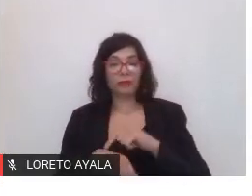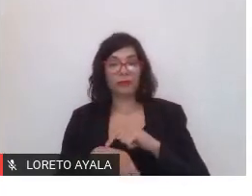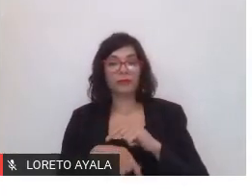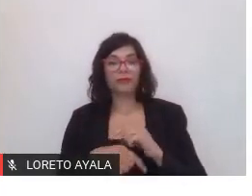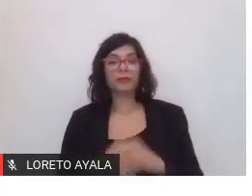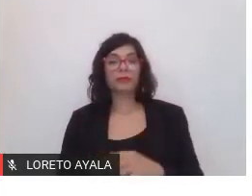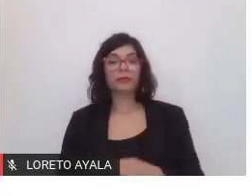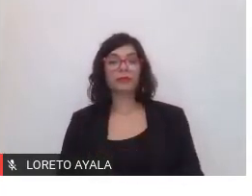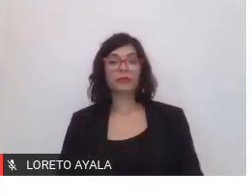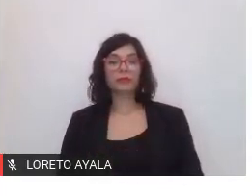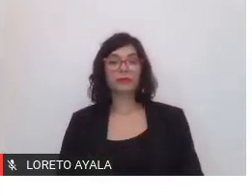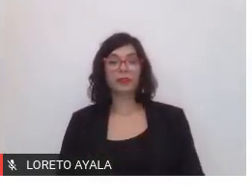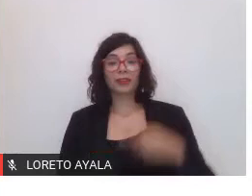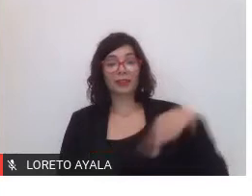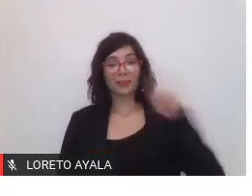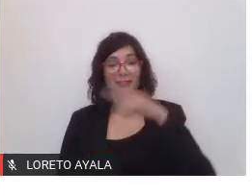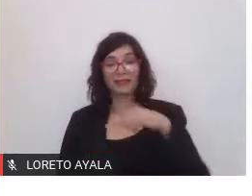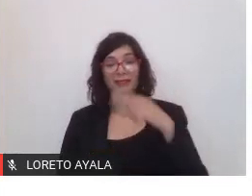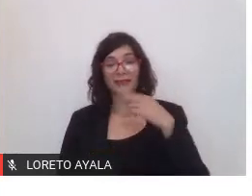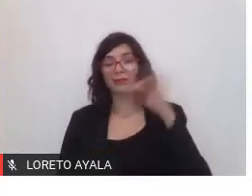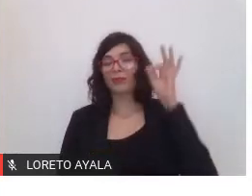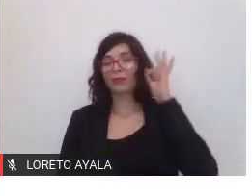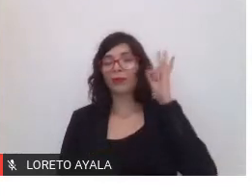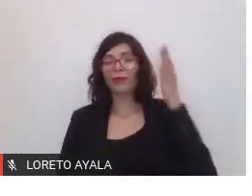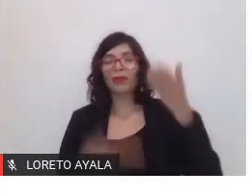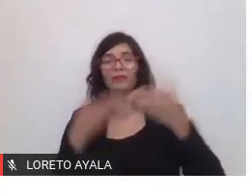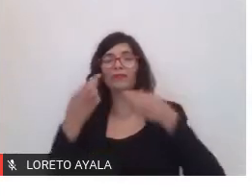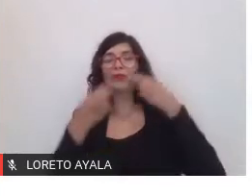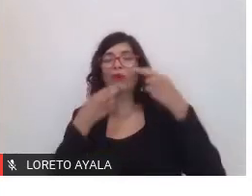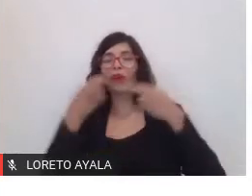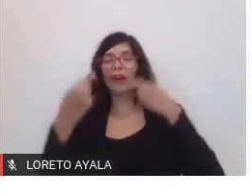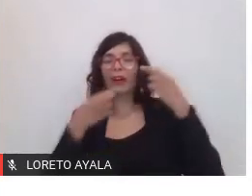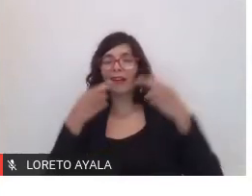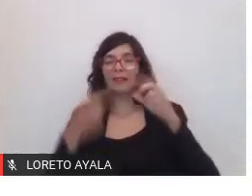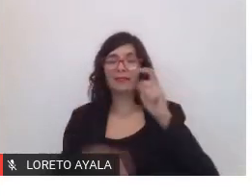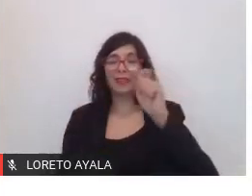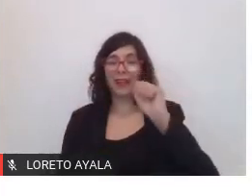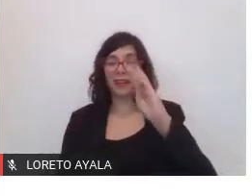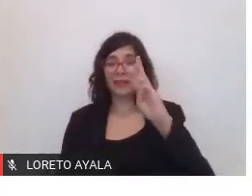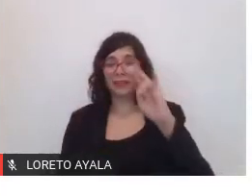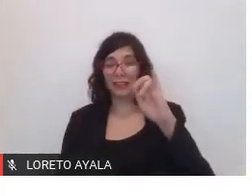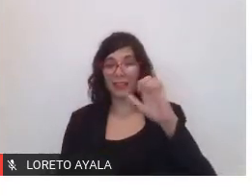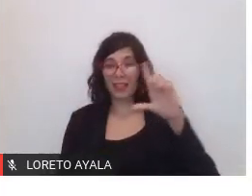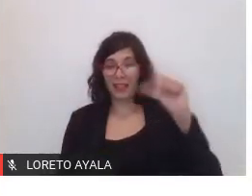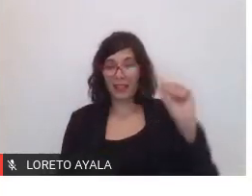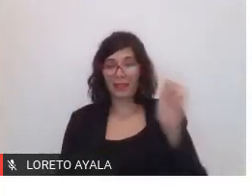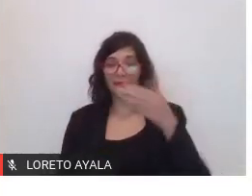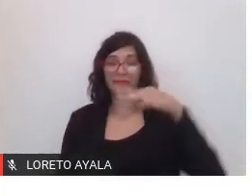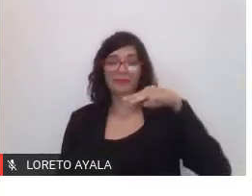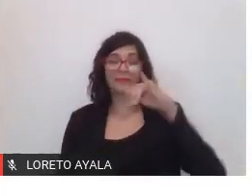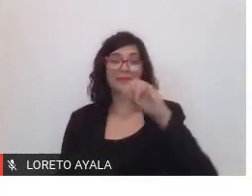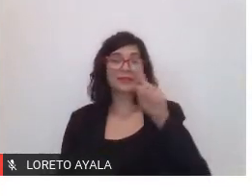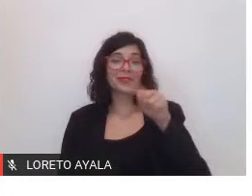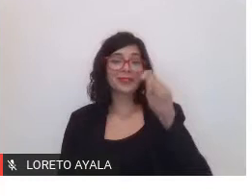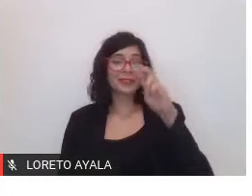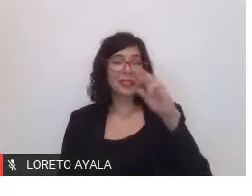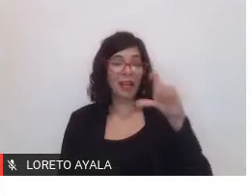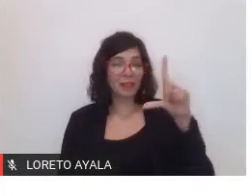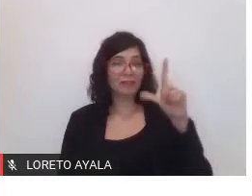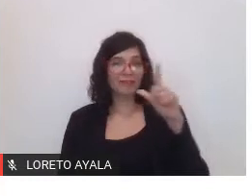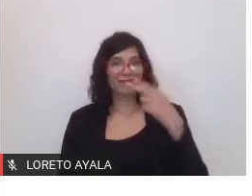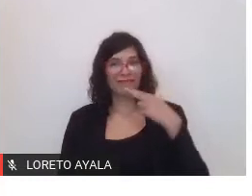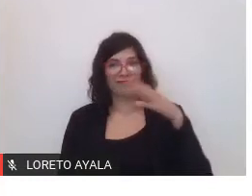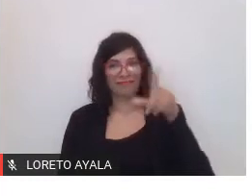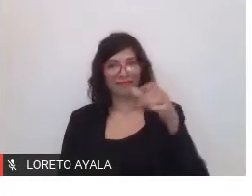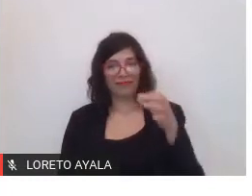somos de la tierra de Gabriela Mistral, insigne profesora rural. ¿Ah? Tenemos muchos amigos que nos saludan